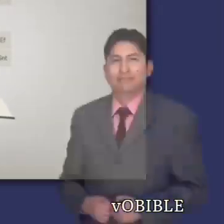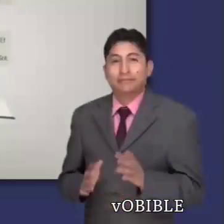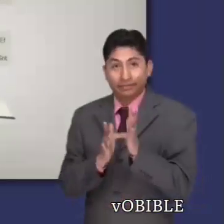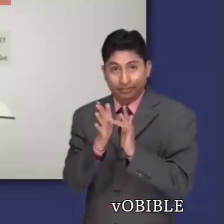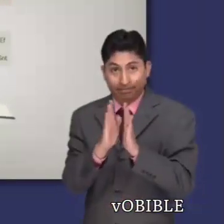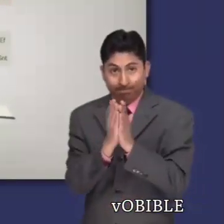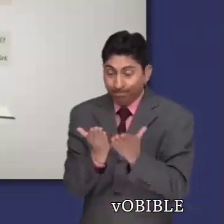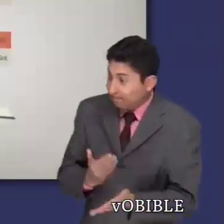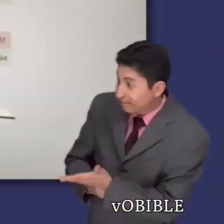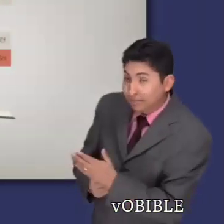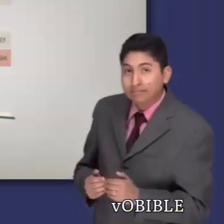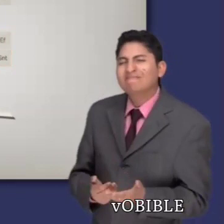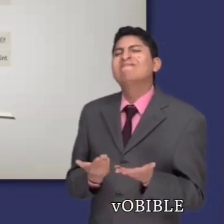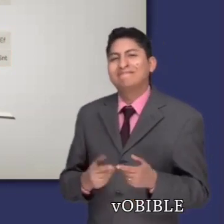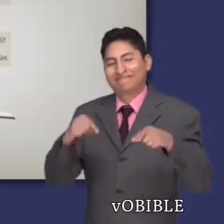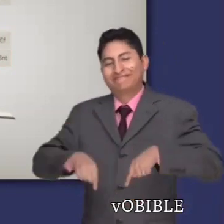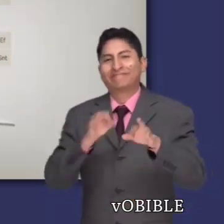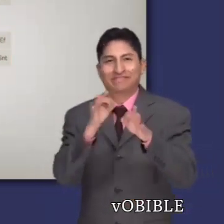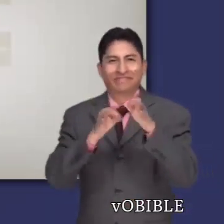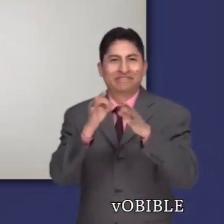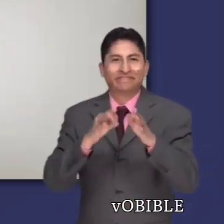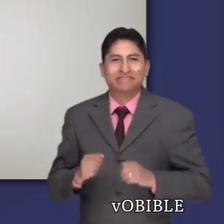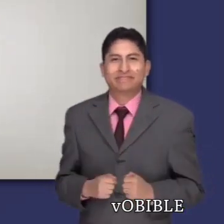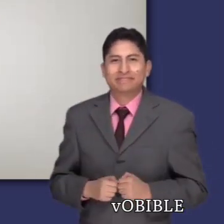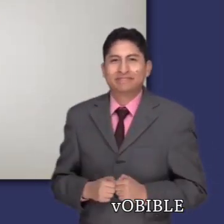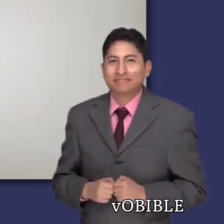Información sobre la segunda carta de Juan.